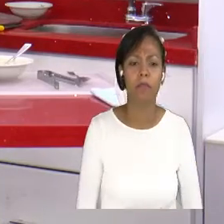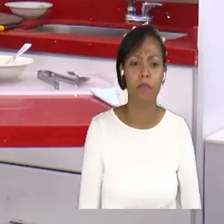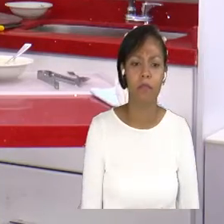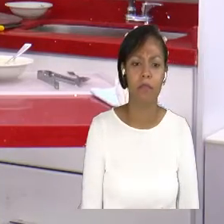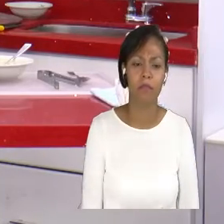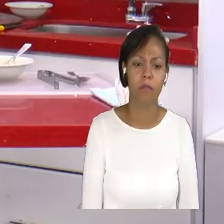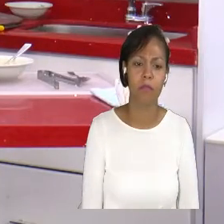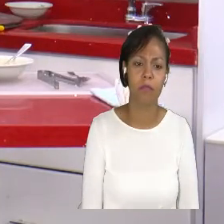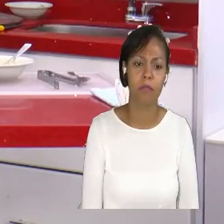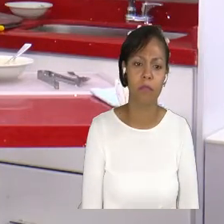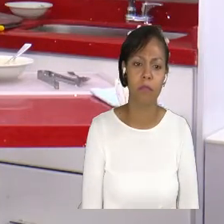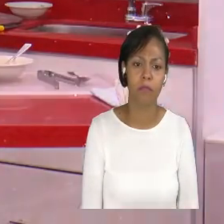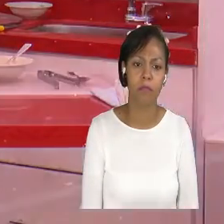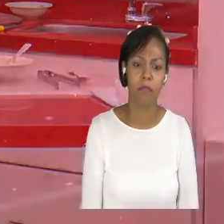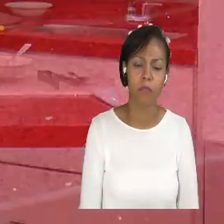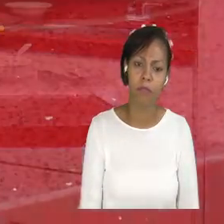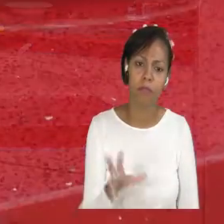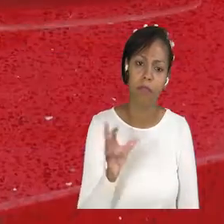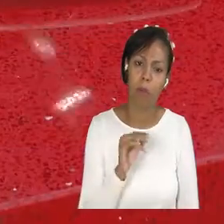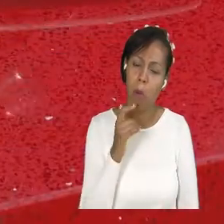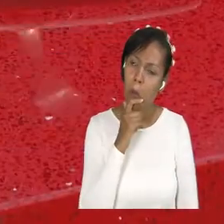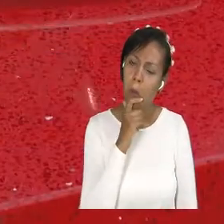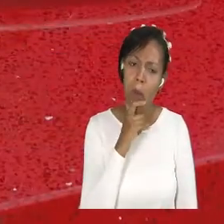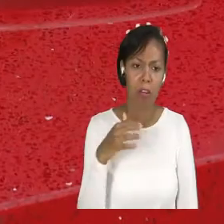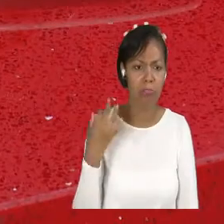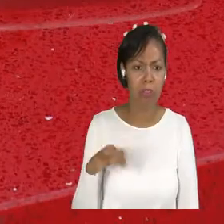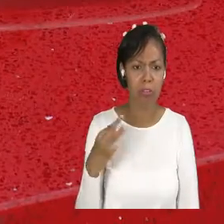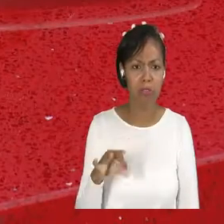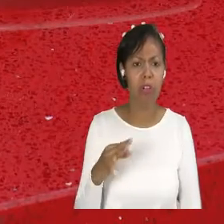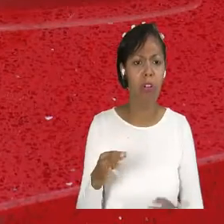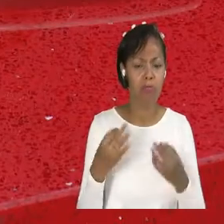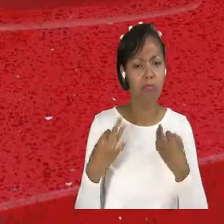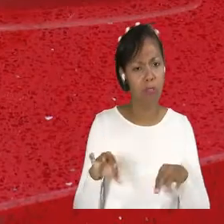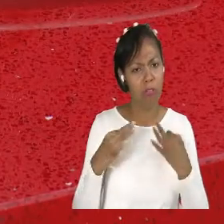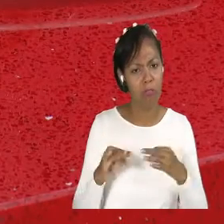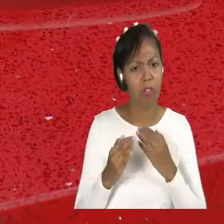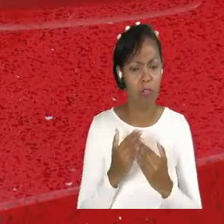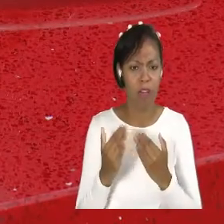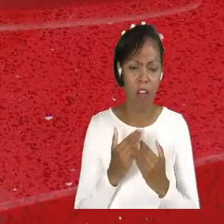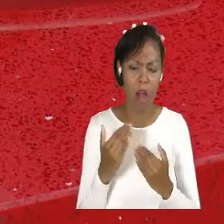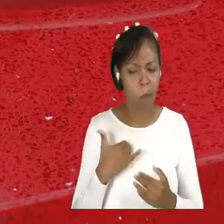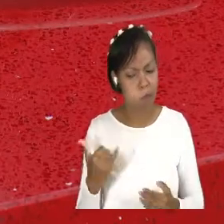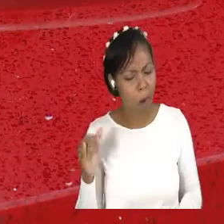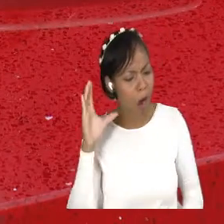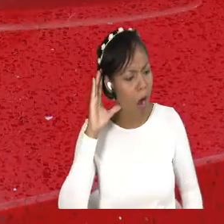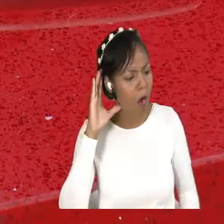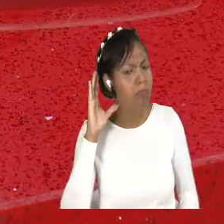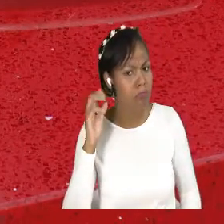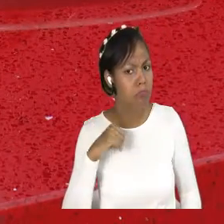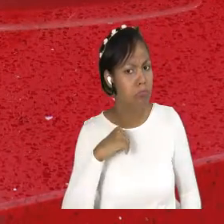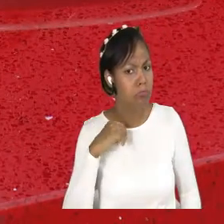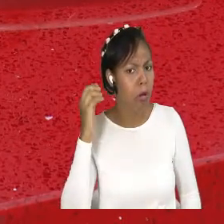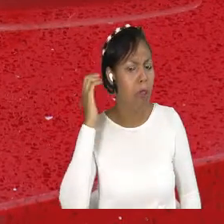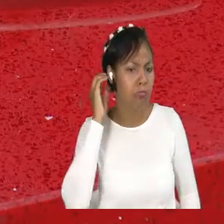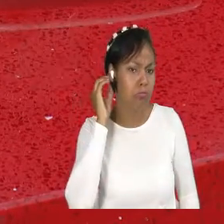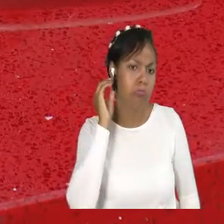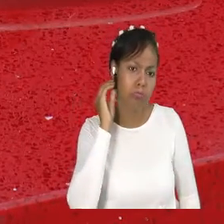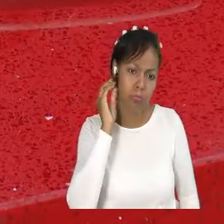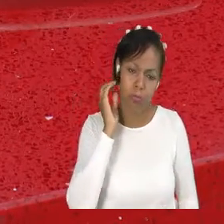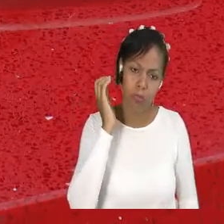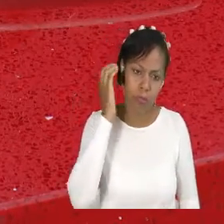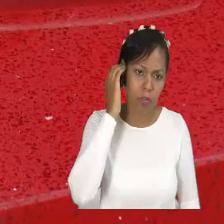televidentes vieron que era una receta sencilla, yo creo que los ingredientes hasta en la nevera los tenían, entonces la idea es que